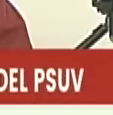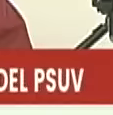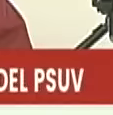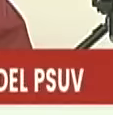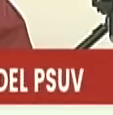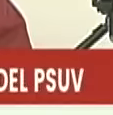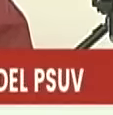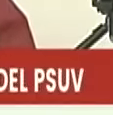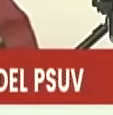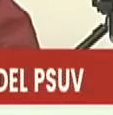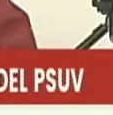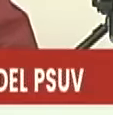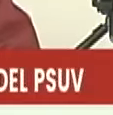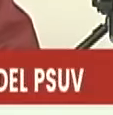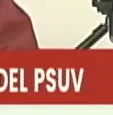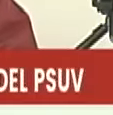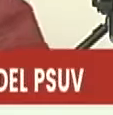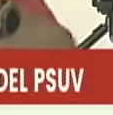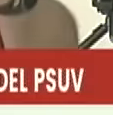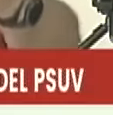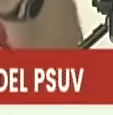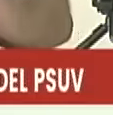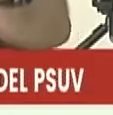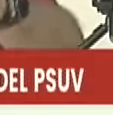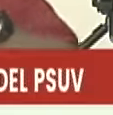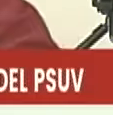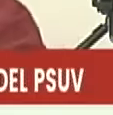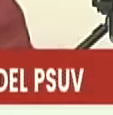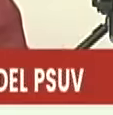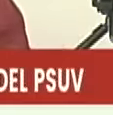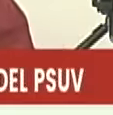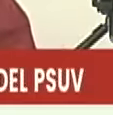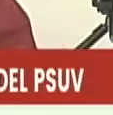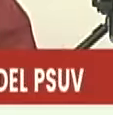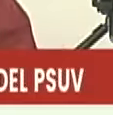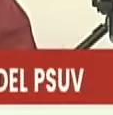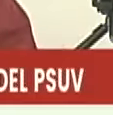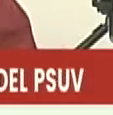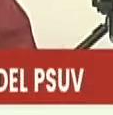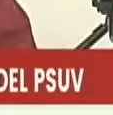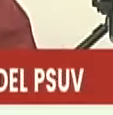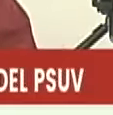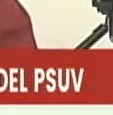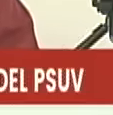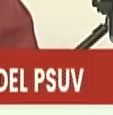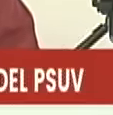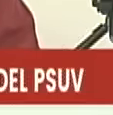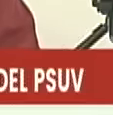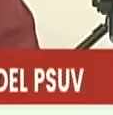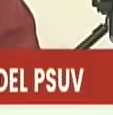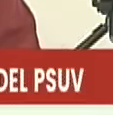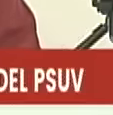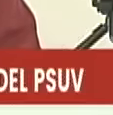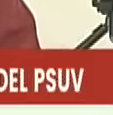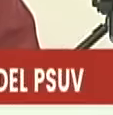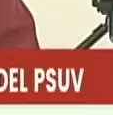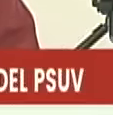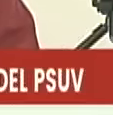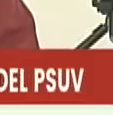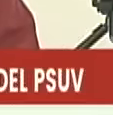socialismo que ha recibido duros golpes Pero y vamos poco a poco y Seguiremos por ese camino por el camino del comandante